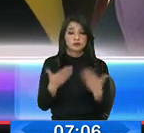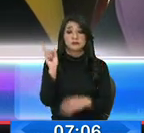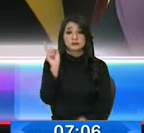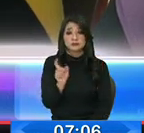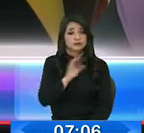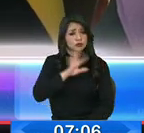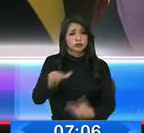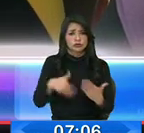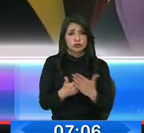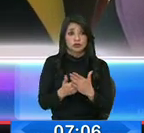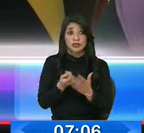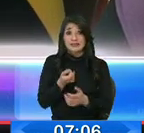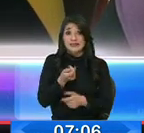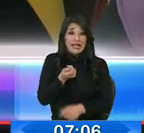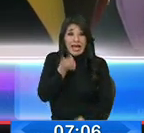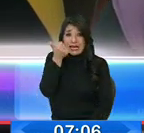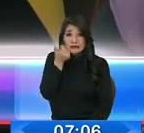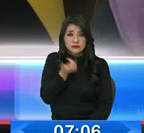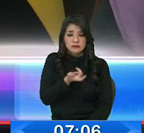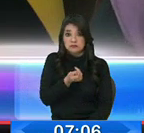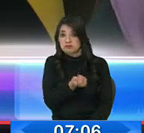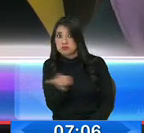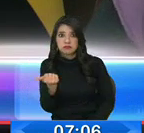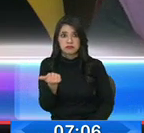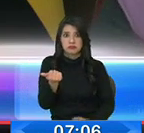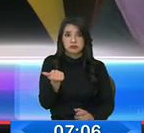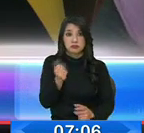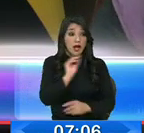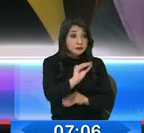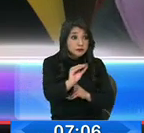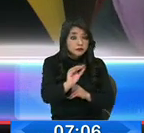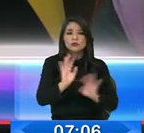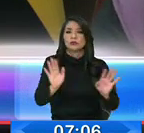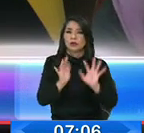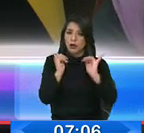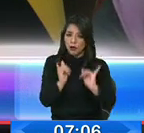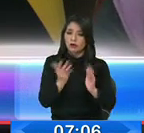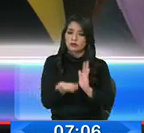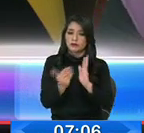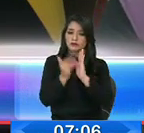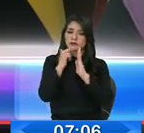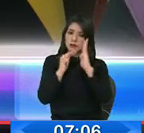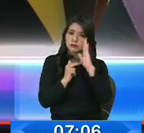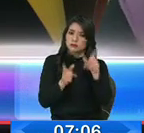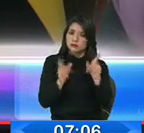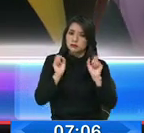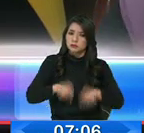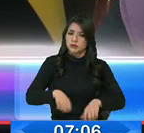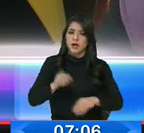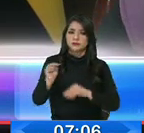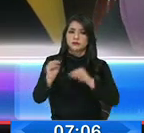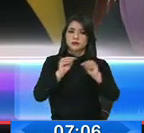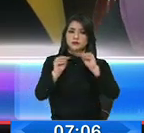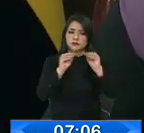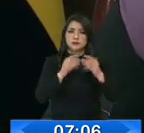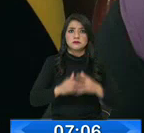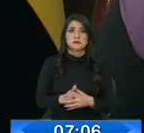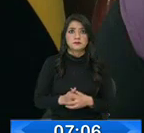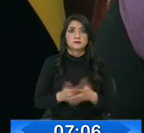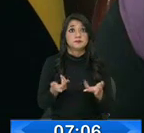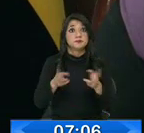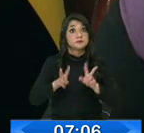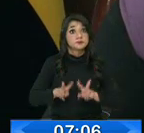que fueron notificadas como extintas y esto también